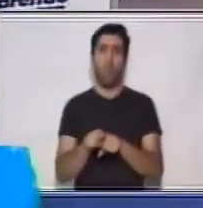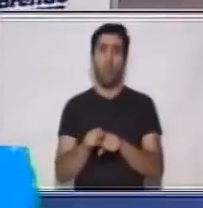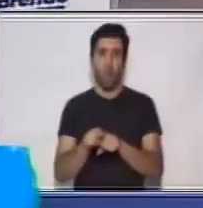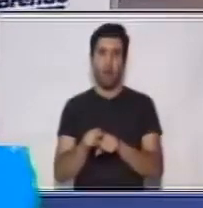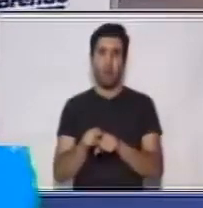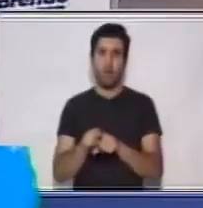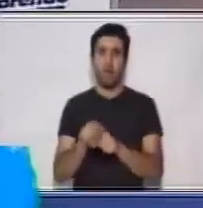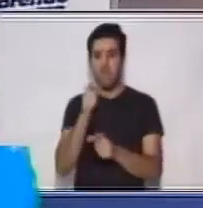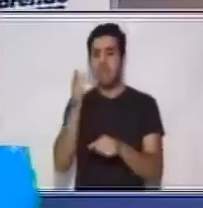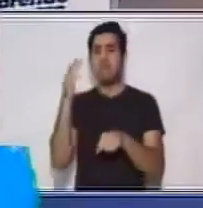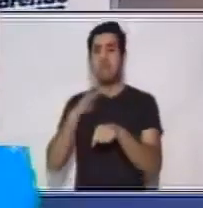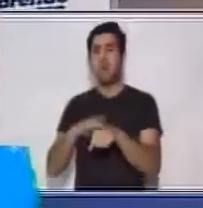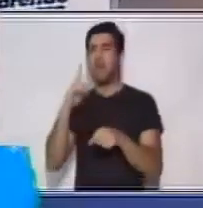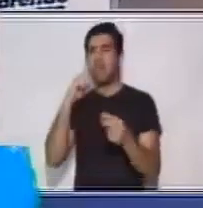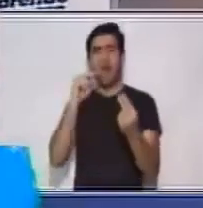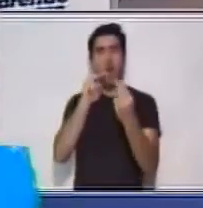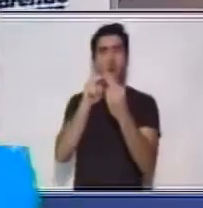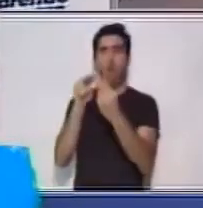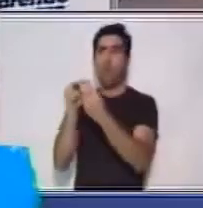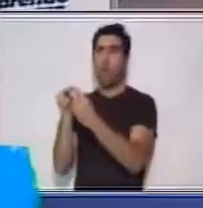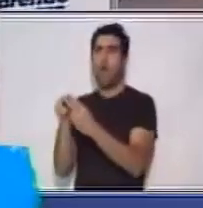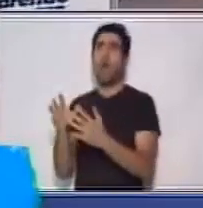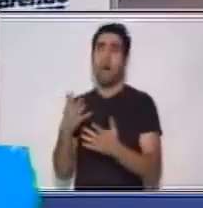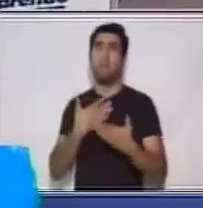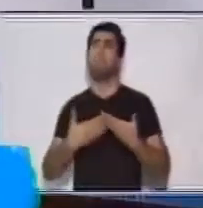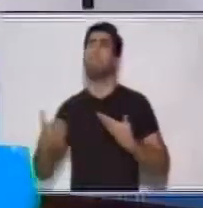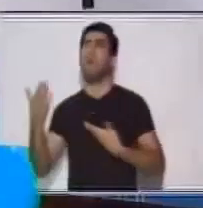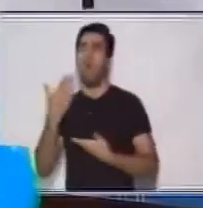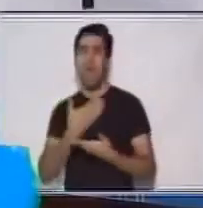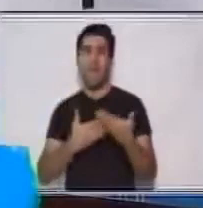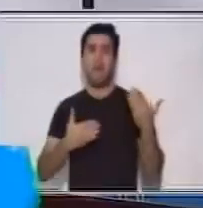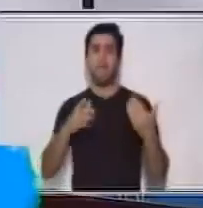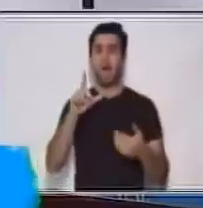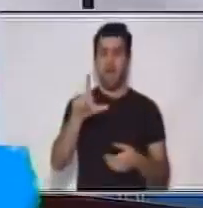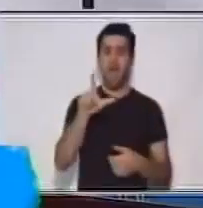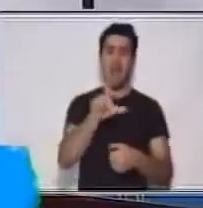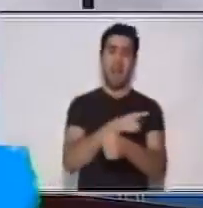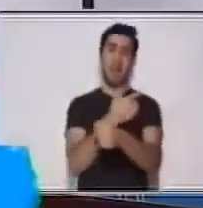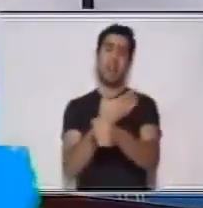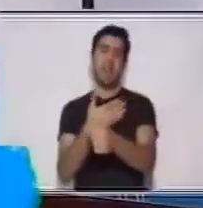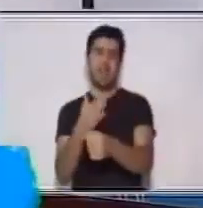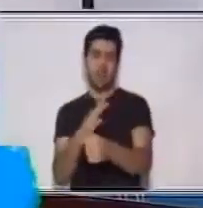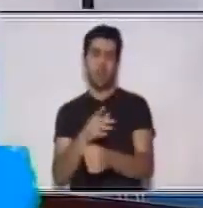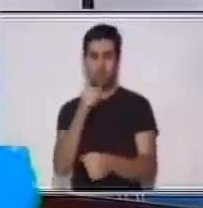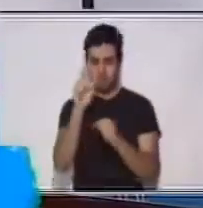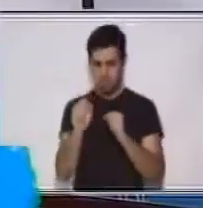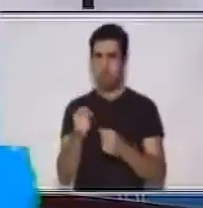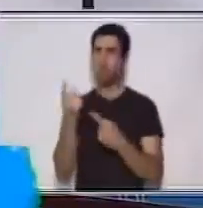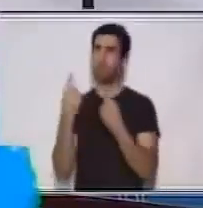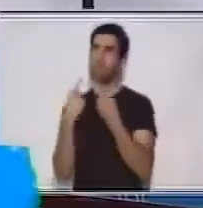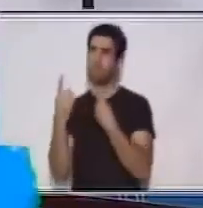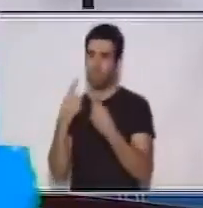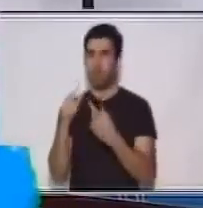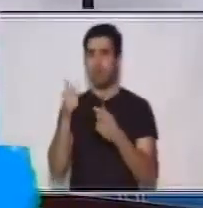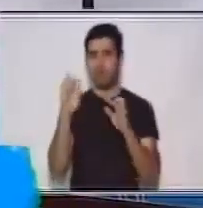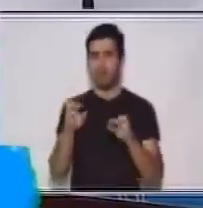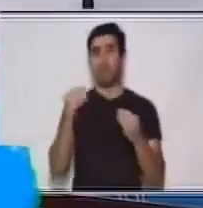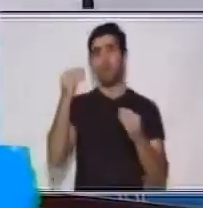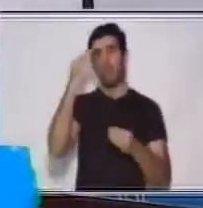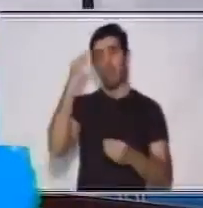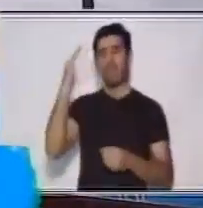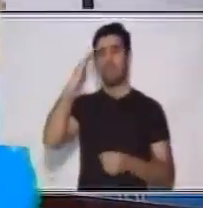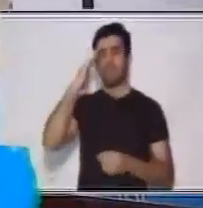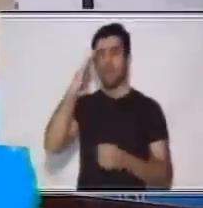los que más conocemos son los poemas líricos. Comparte con un adulto lo que aprendiste. Agradecemos a Pablo